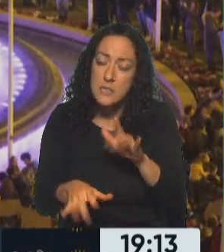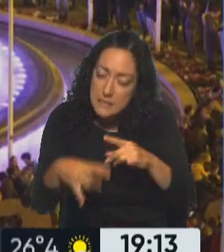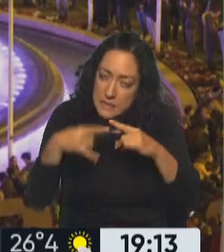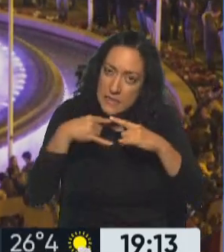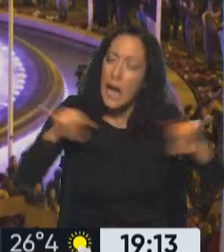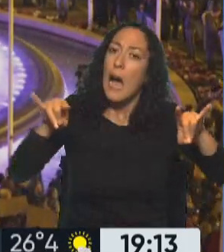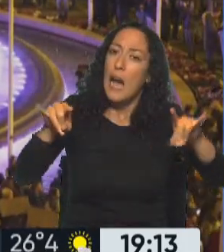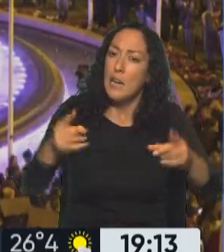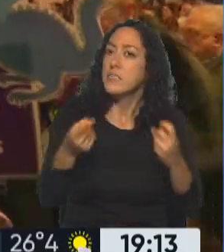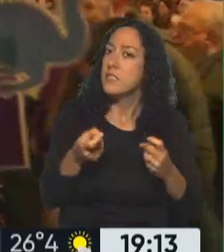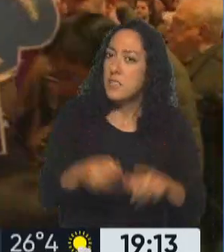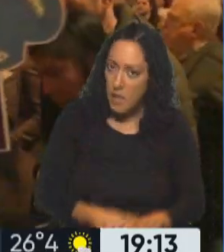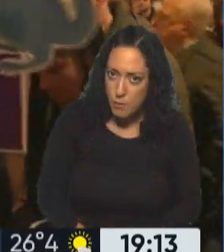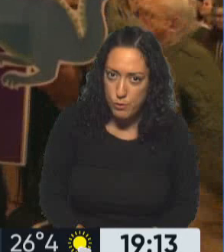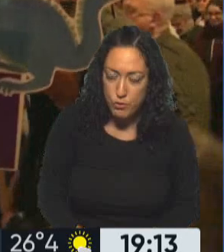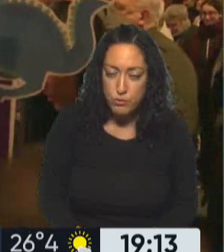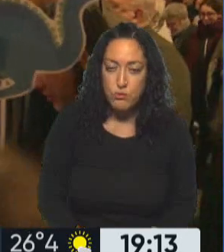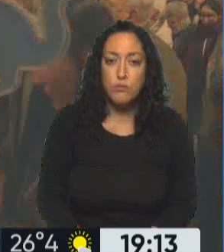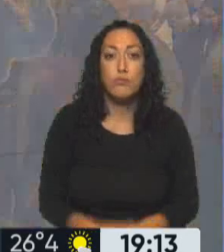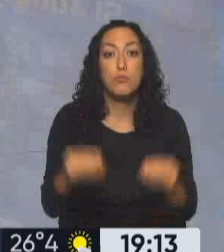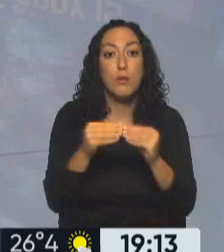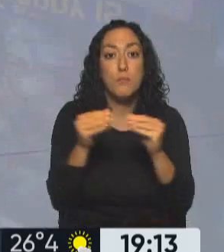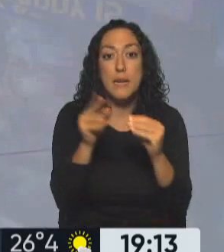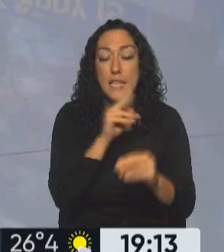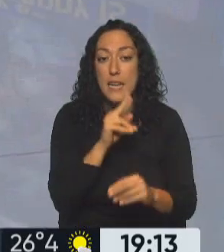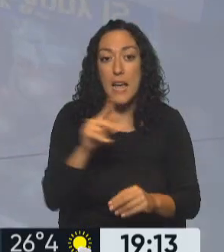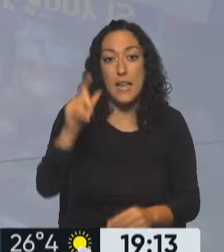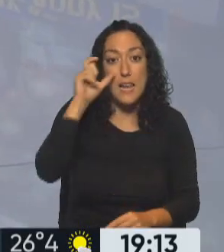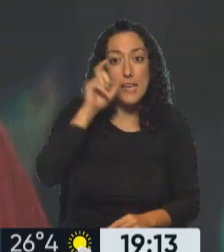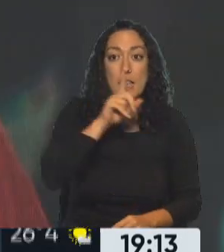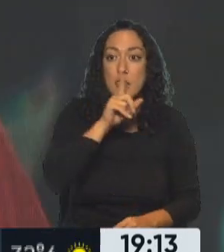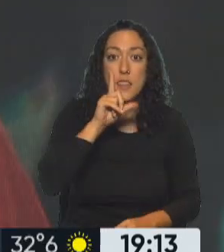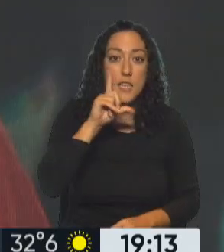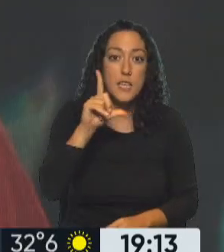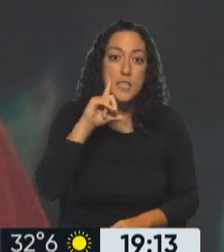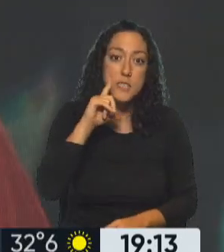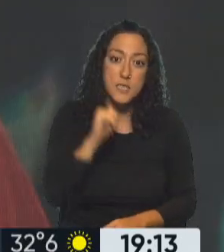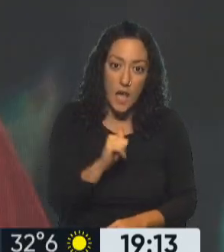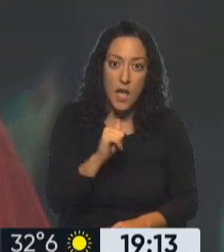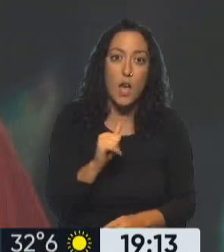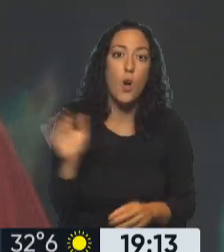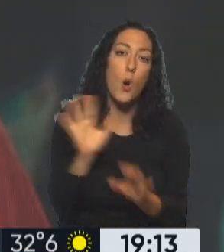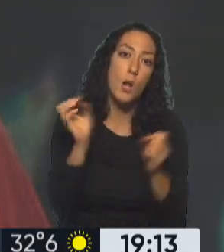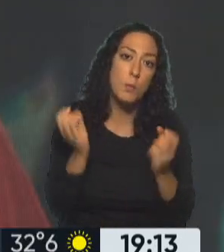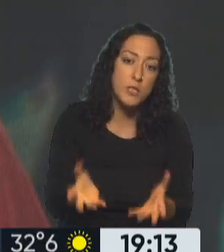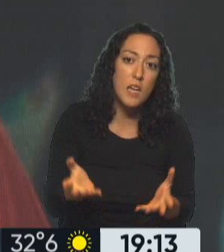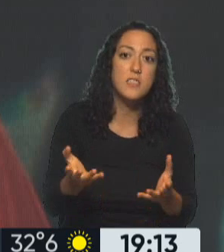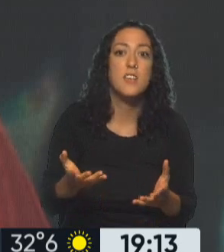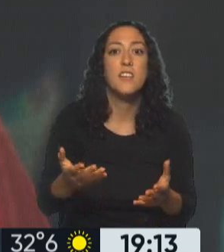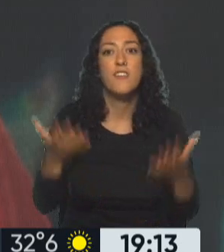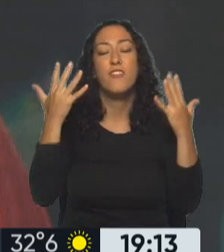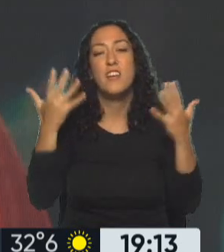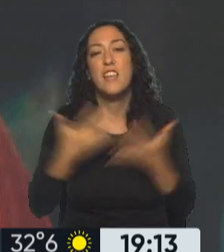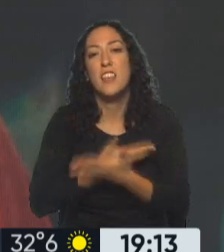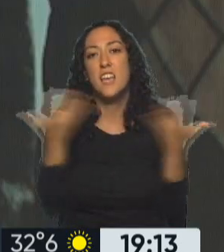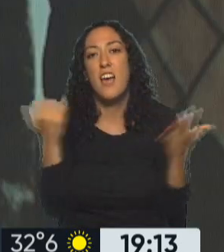fuerte. Leticia Martínez está con nosotros y con nosotras y vamos a hablar precisamente. Leticia, ¿cómo estás? Buenas tardes, feliz día de lucha.